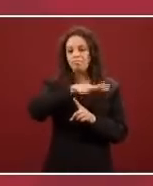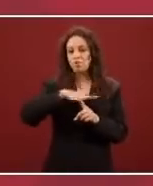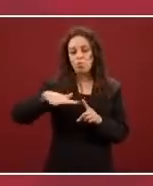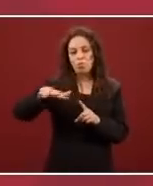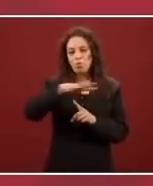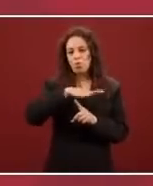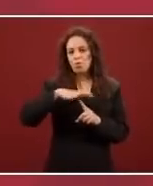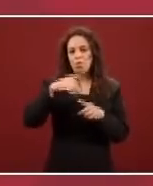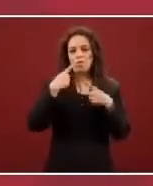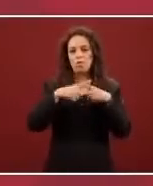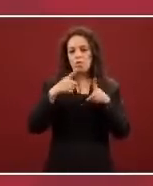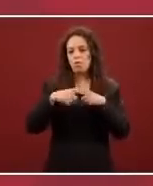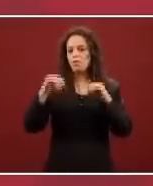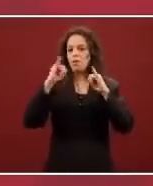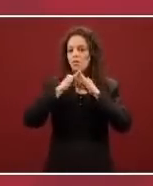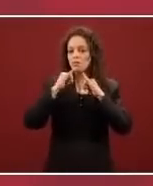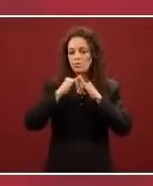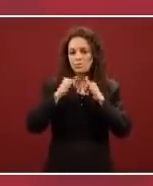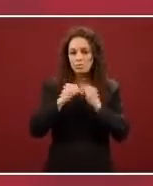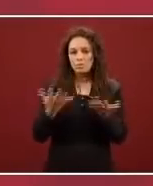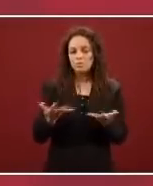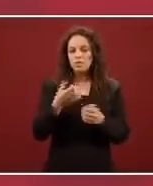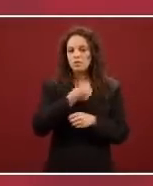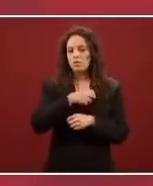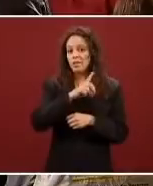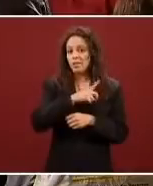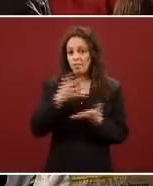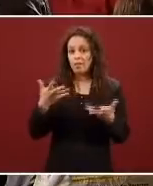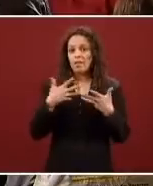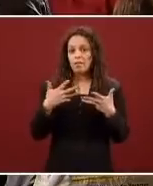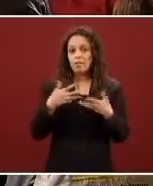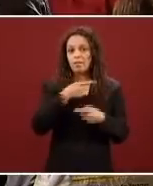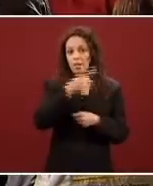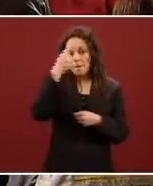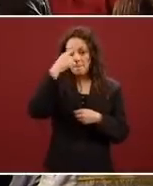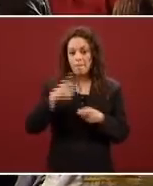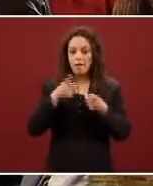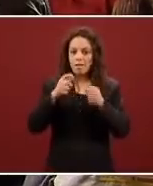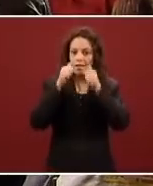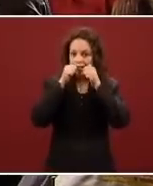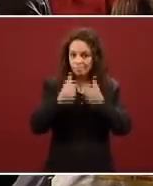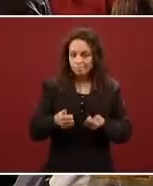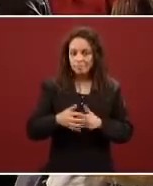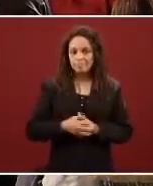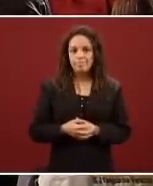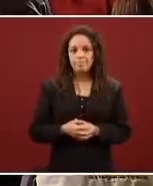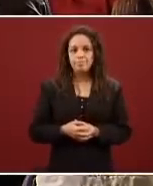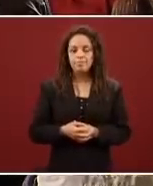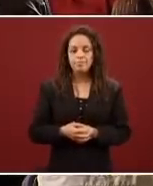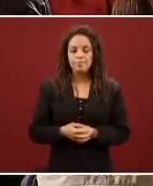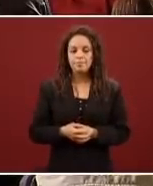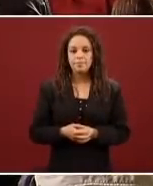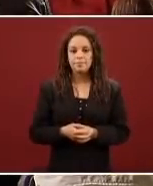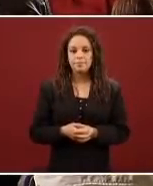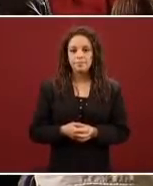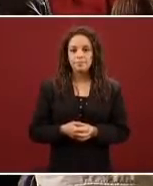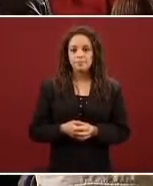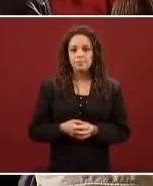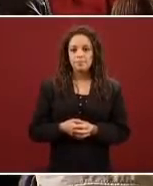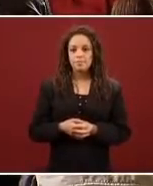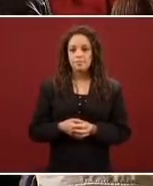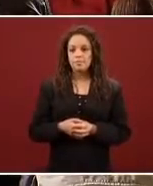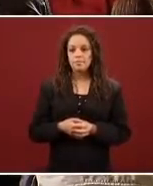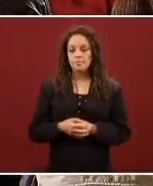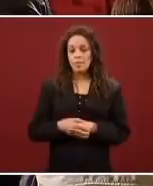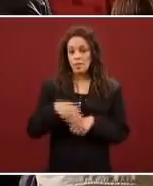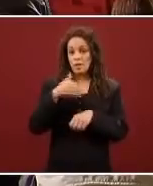las dependencias e instituciones que tienen unidades de salud y que las operan, ¿no? Los números exactos